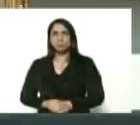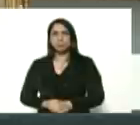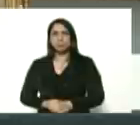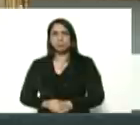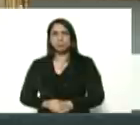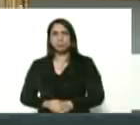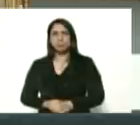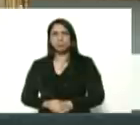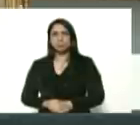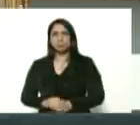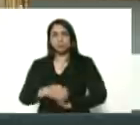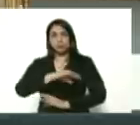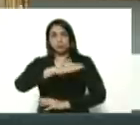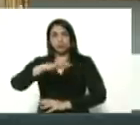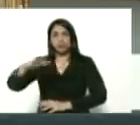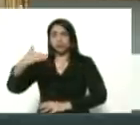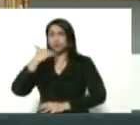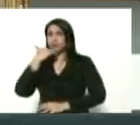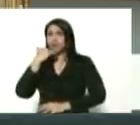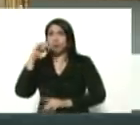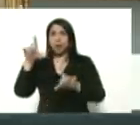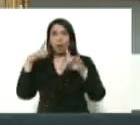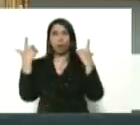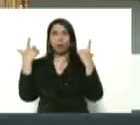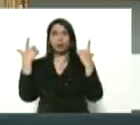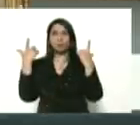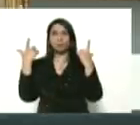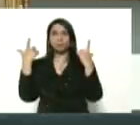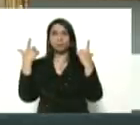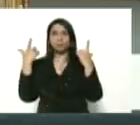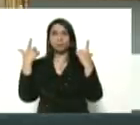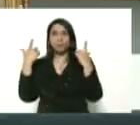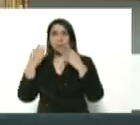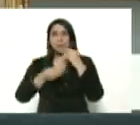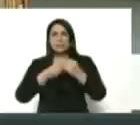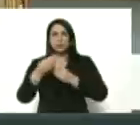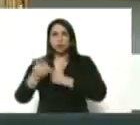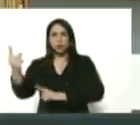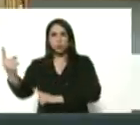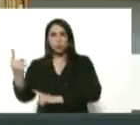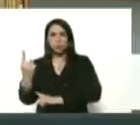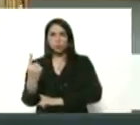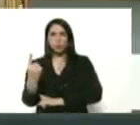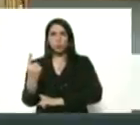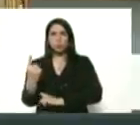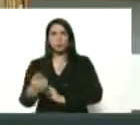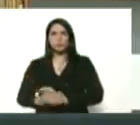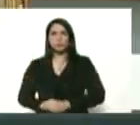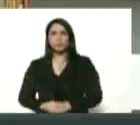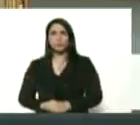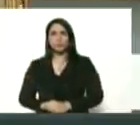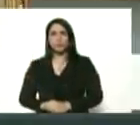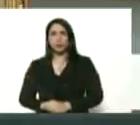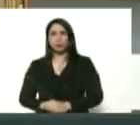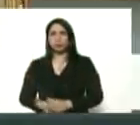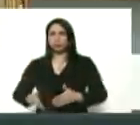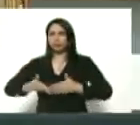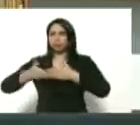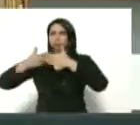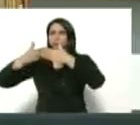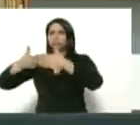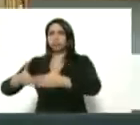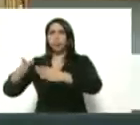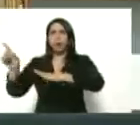en plenas costas de La Guaira, hizo su aparición una lancha rápida